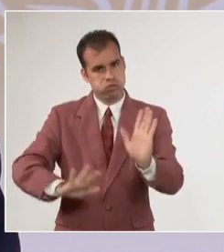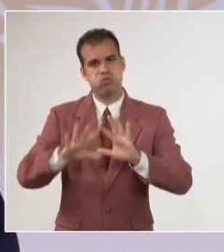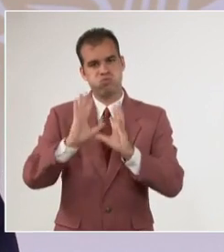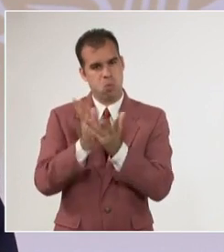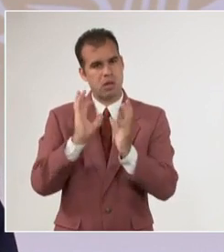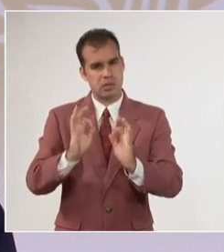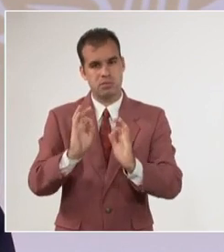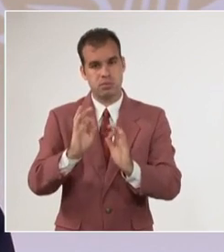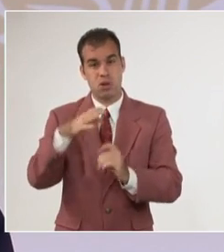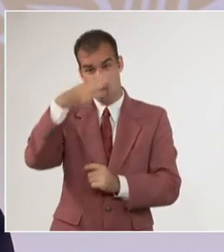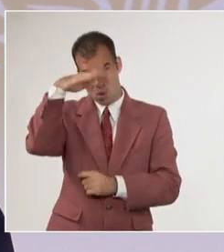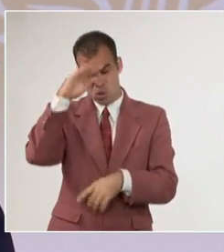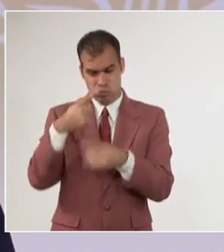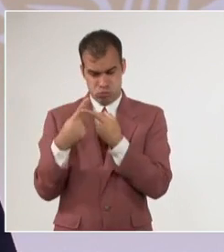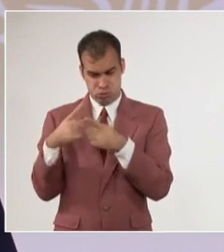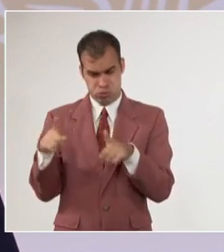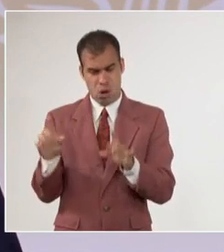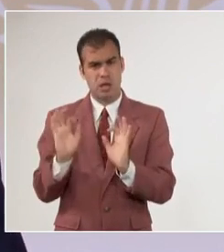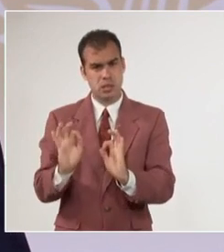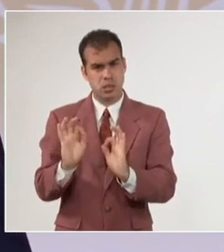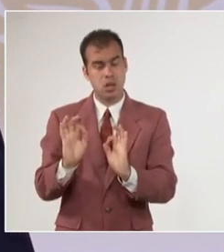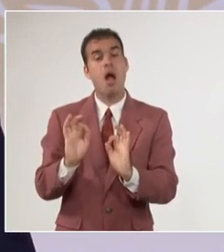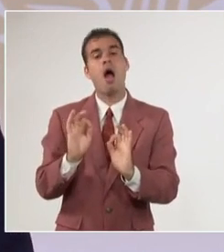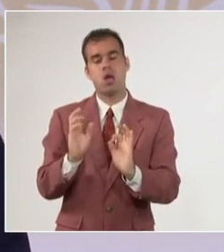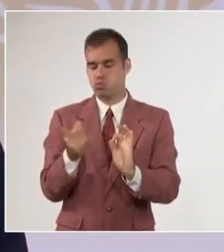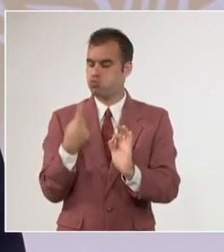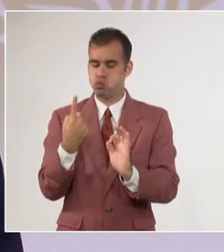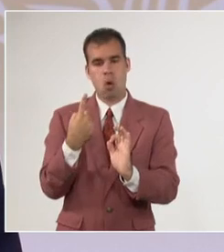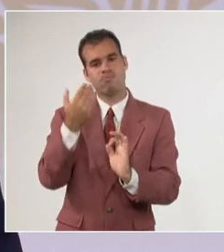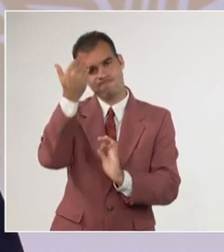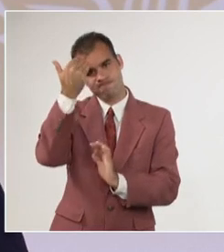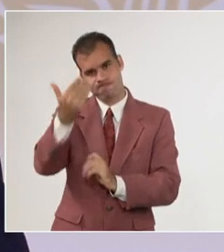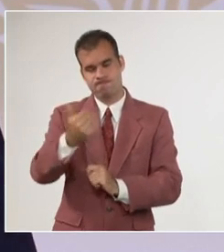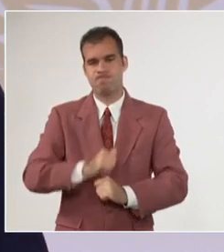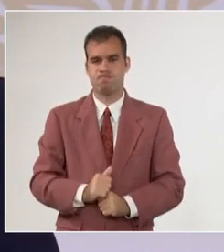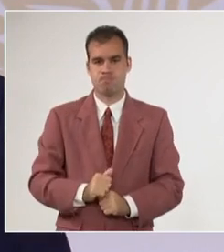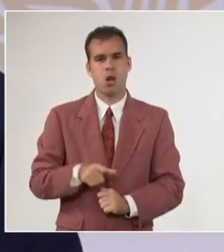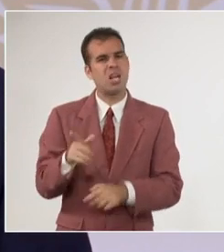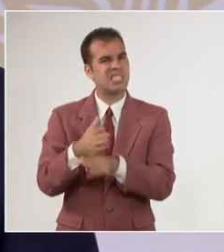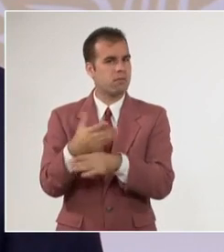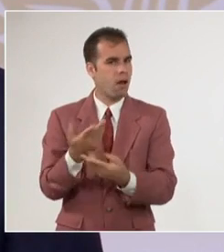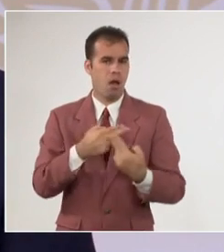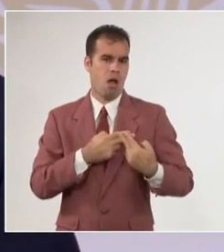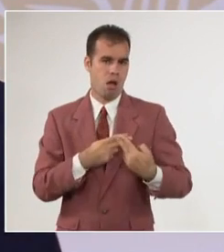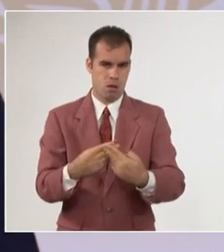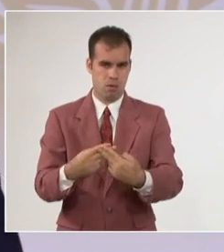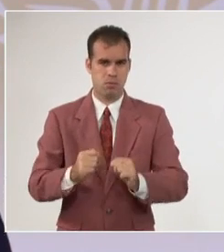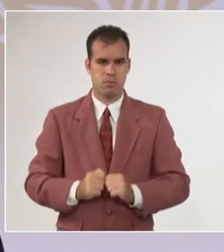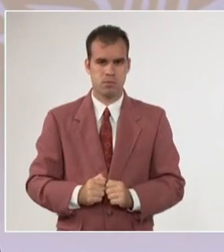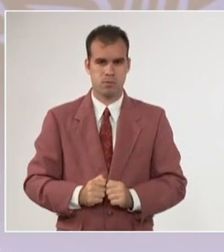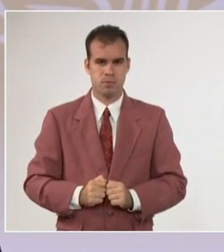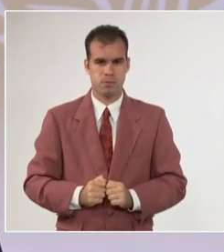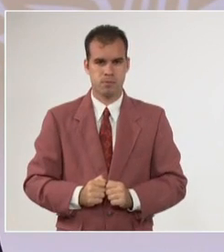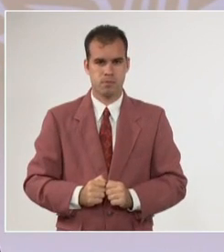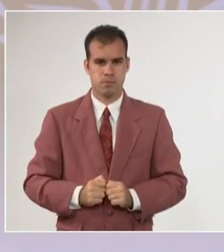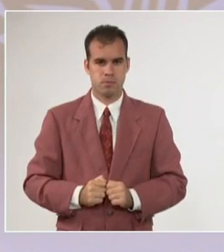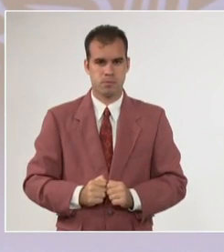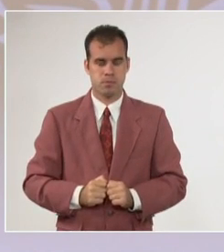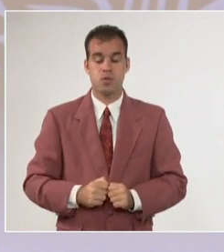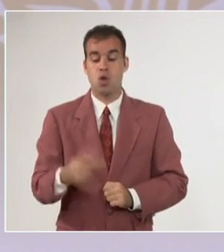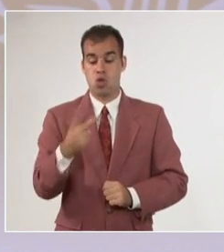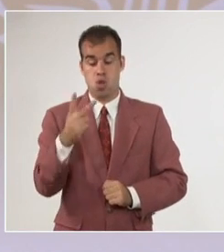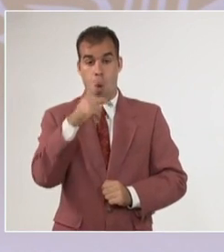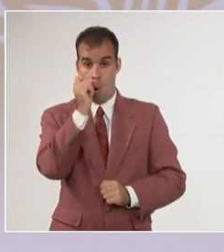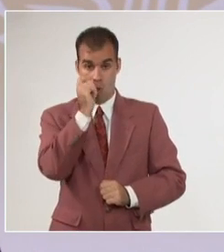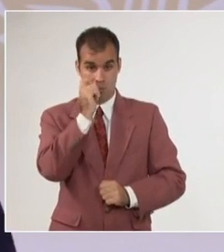país ha mostrado su gratitud por su heroica acción. Dos de aquellos bravos militares mexicanos, veteranos